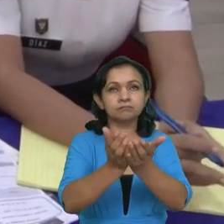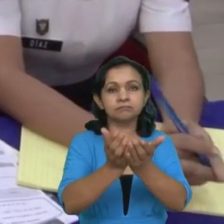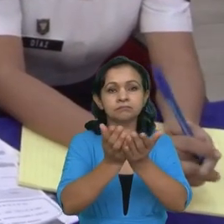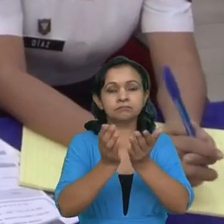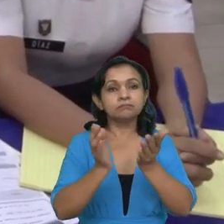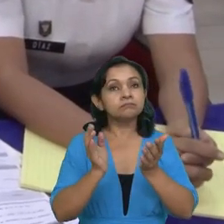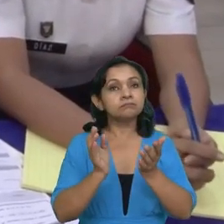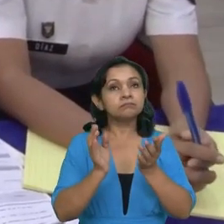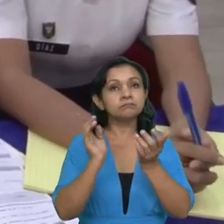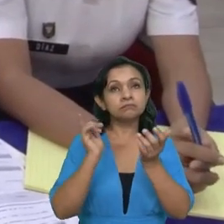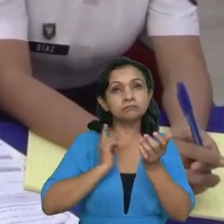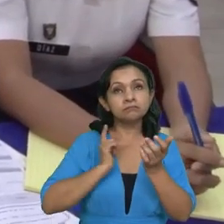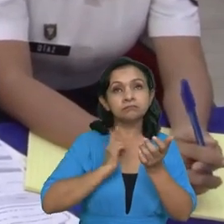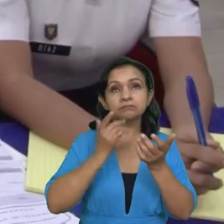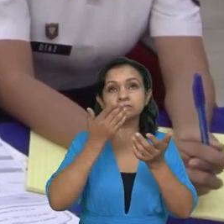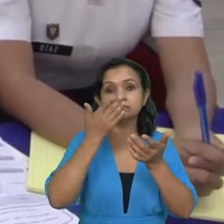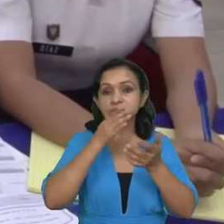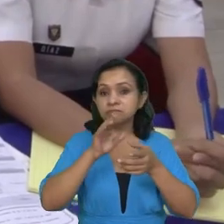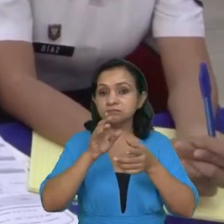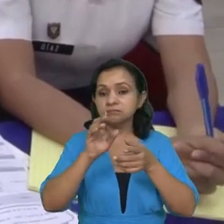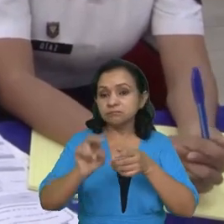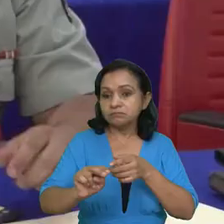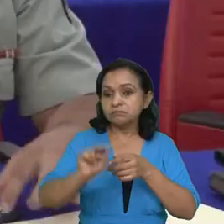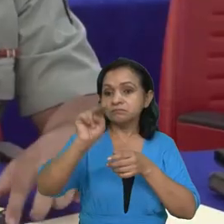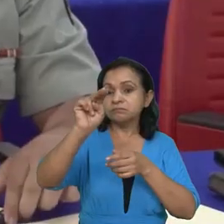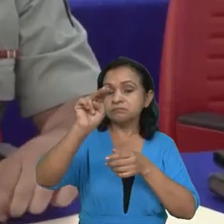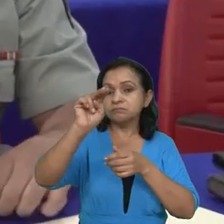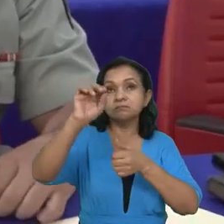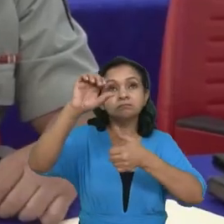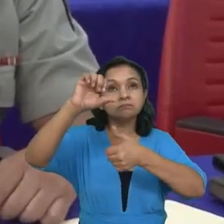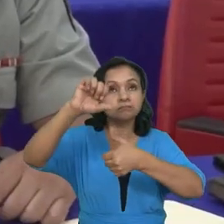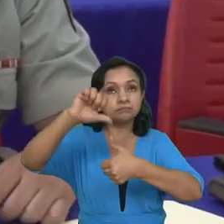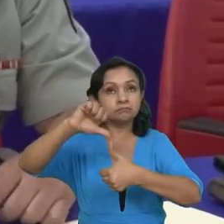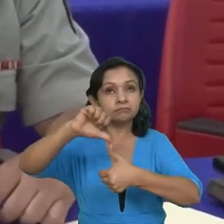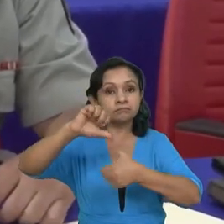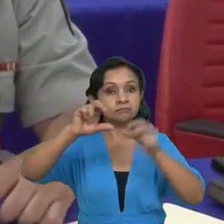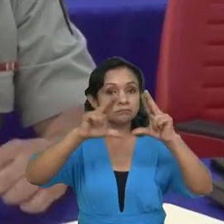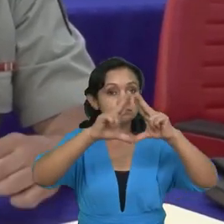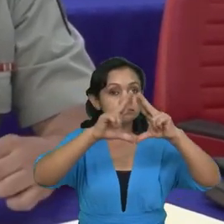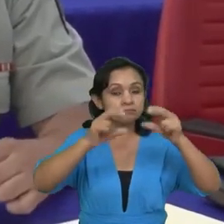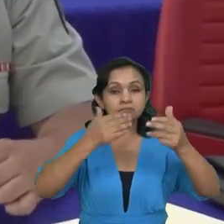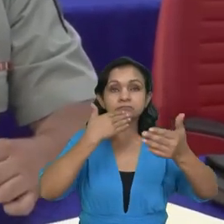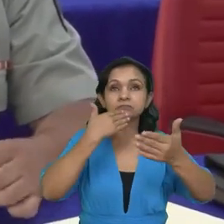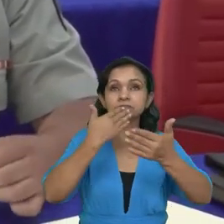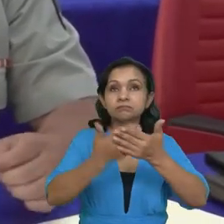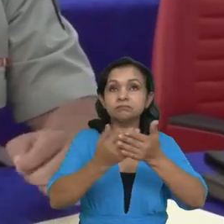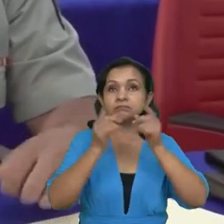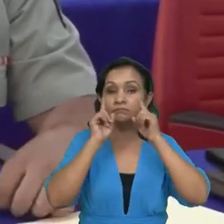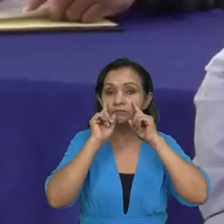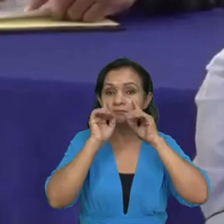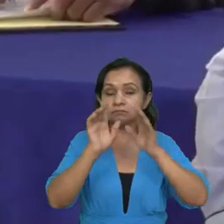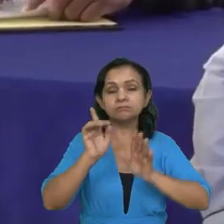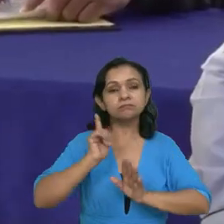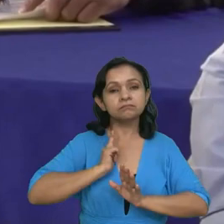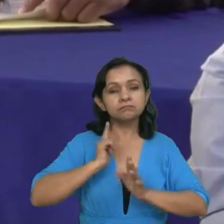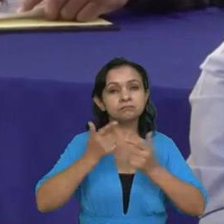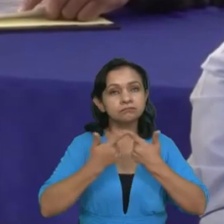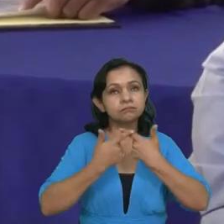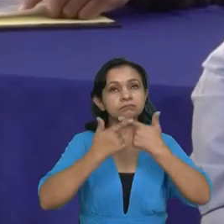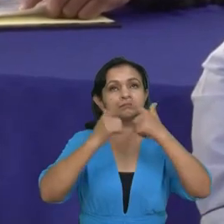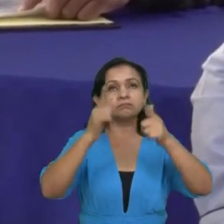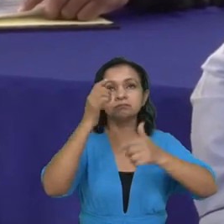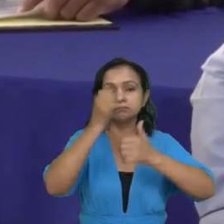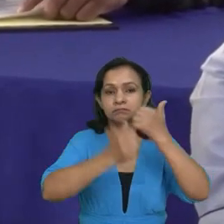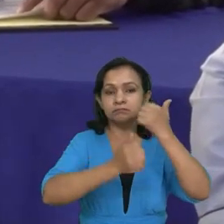región en frente al pillaje de las maras en el norte de centroamérica y nicaragua gracias a su seguridad se encuentra libre de ese